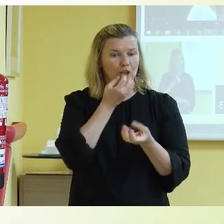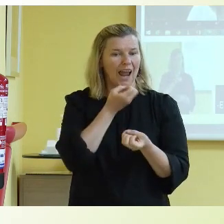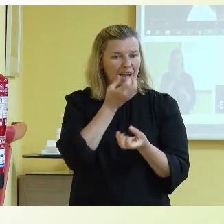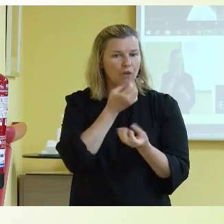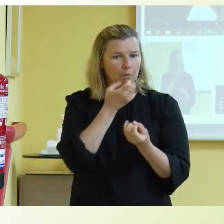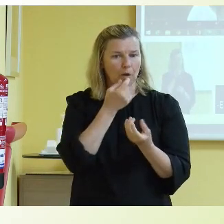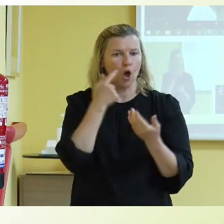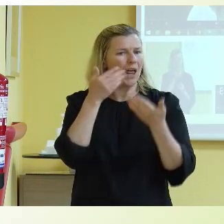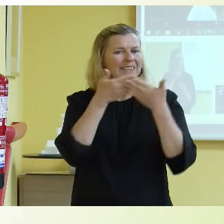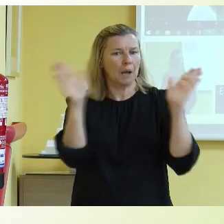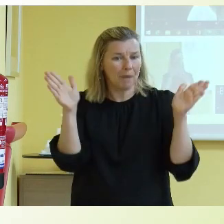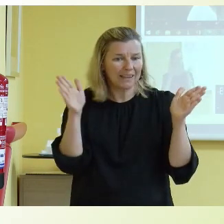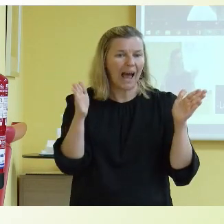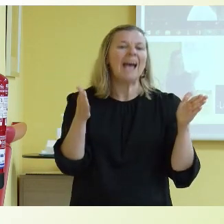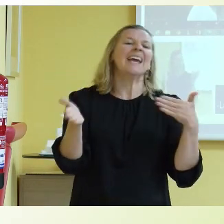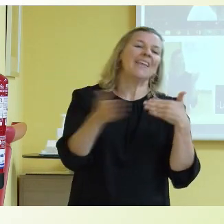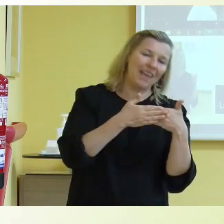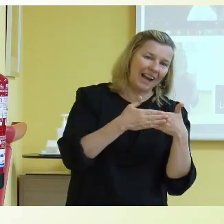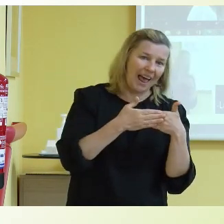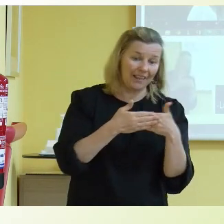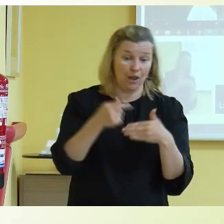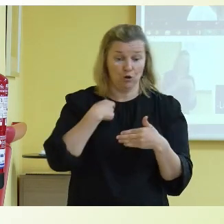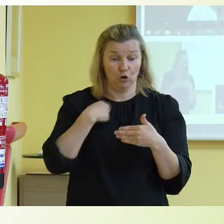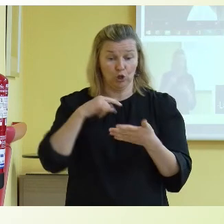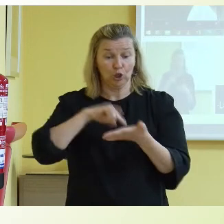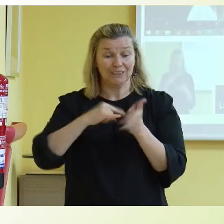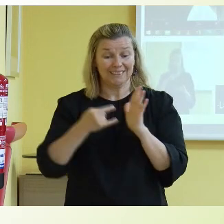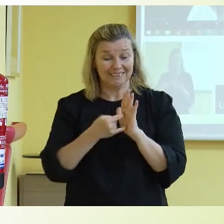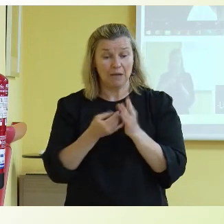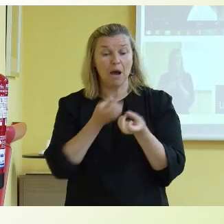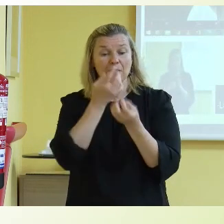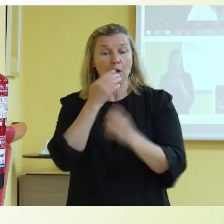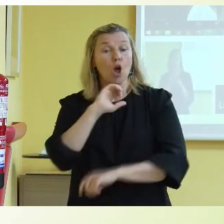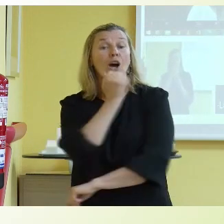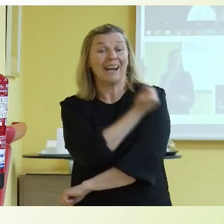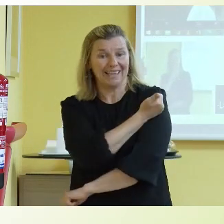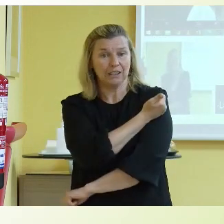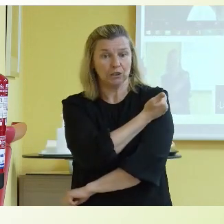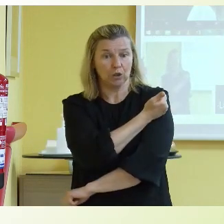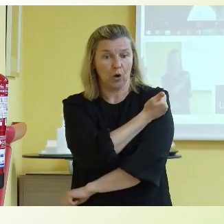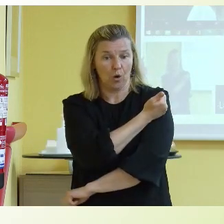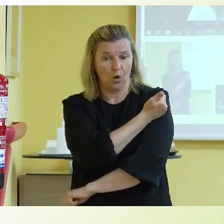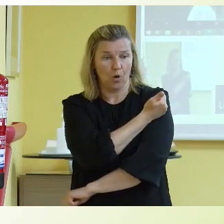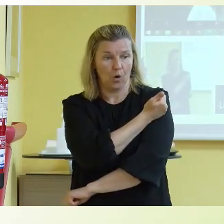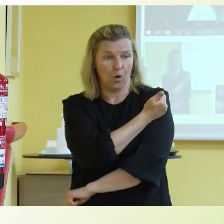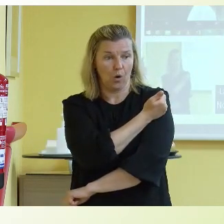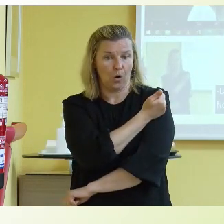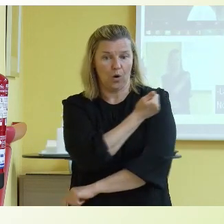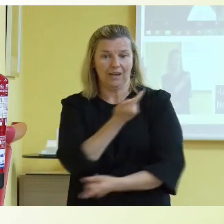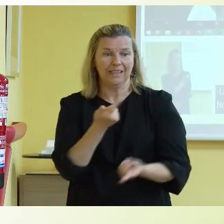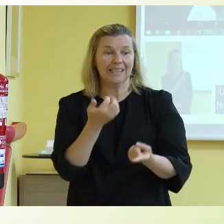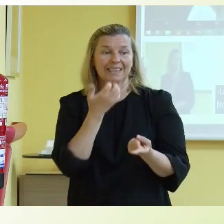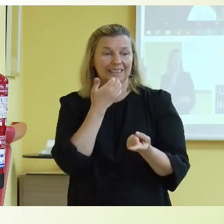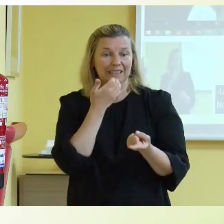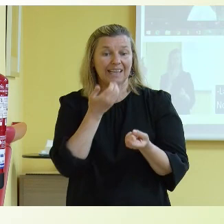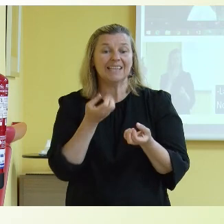está abierta y está cerrada. O sea, nosotros lo que tenemos es un sistema de información de registro. Y esa información, si no te registras, no es un sistema informativo.